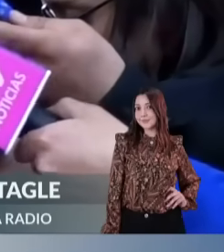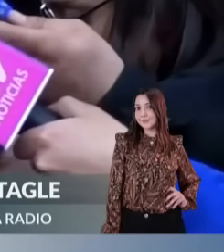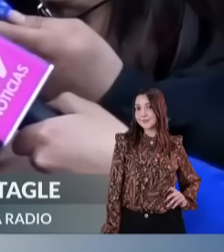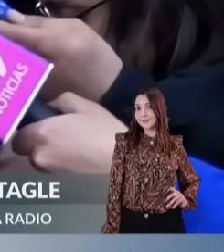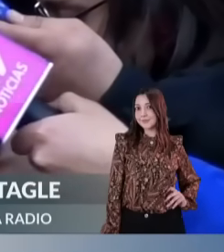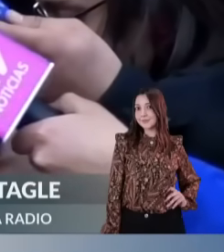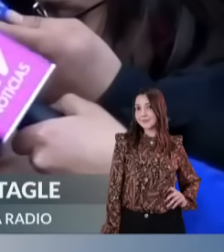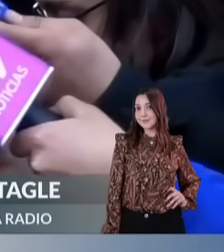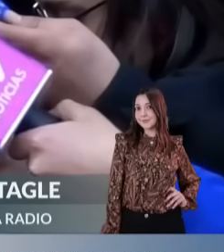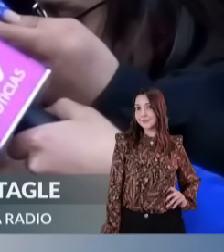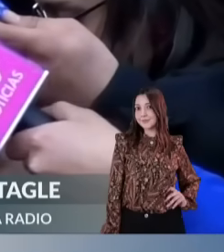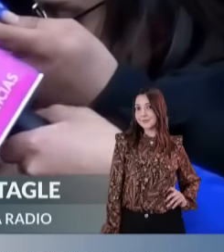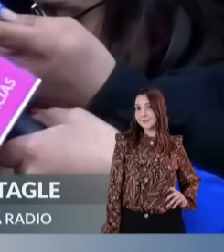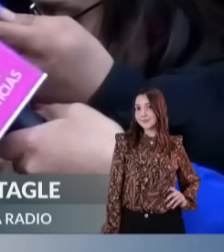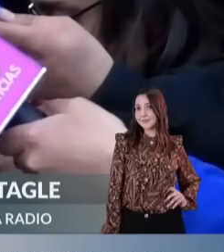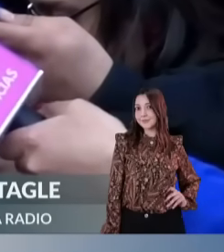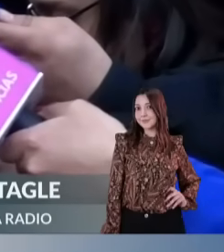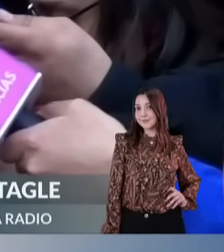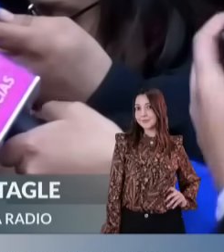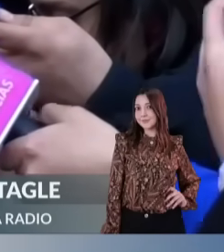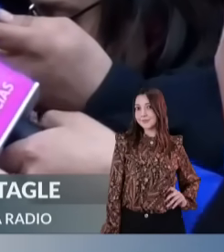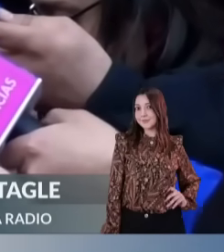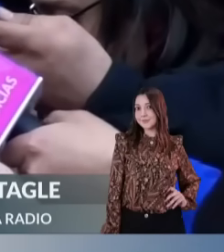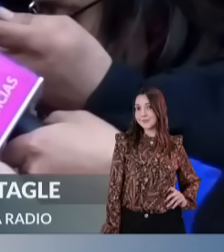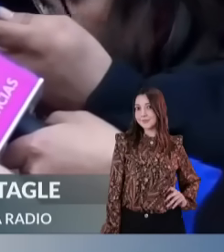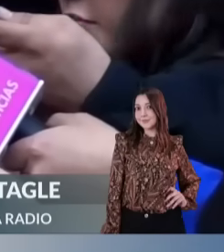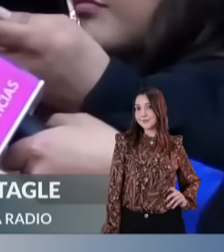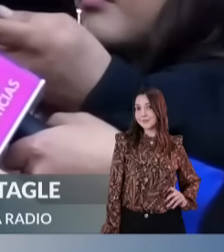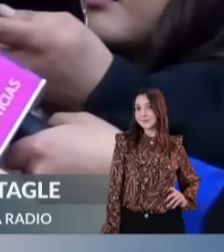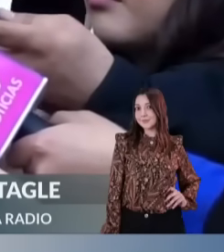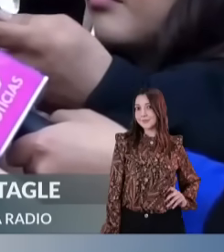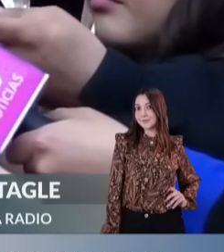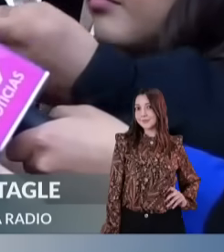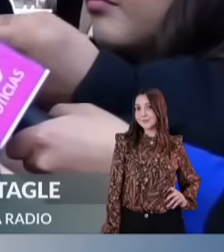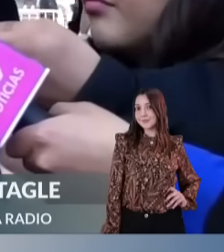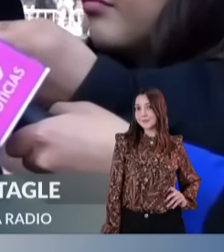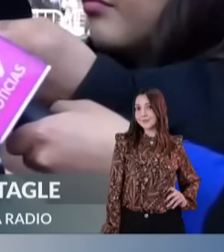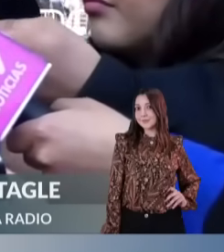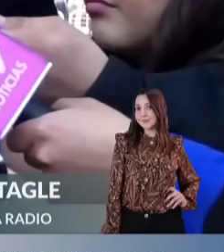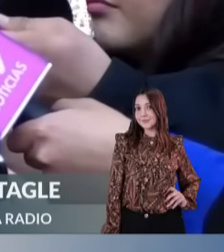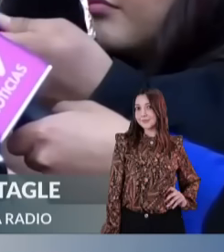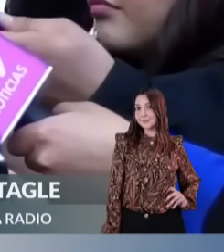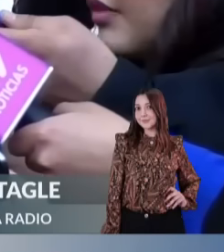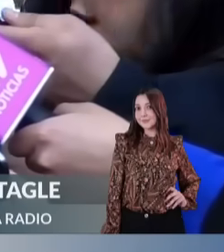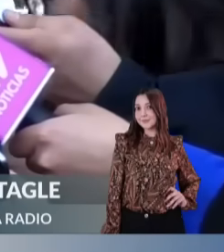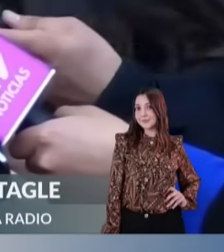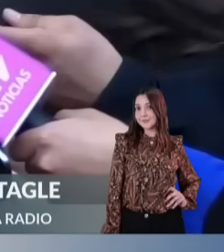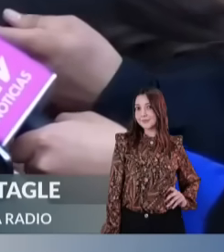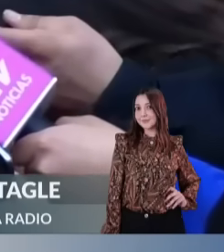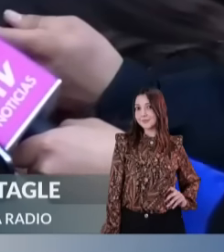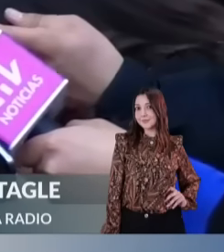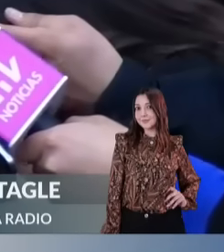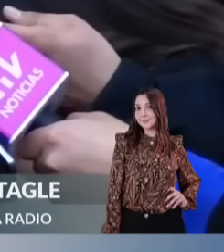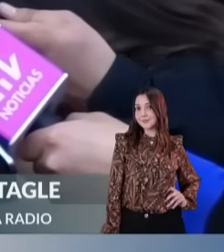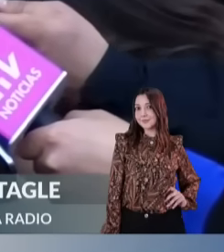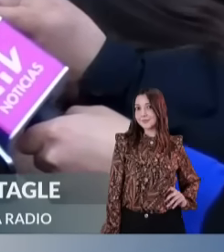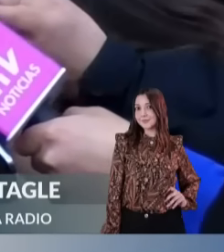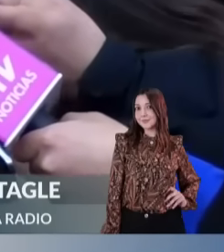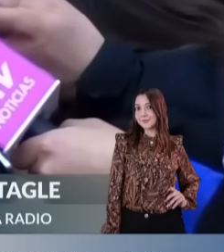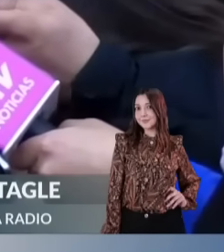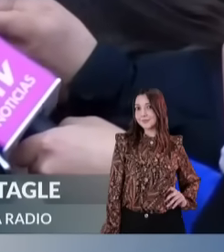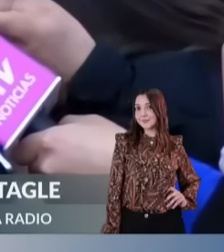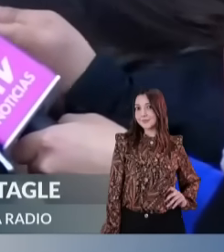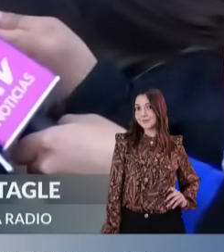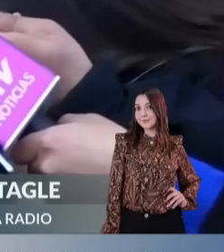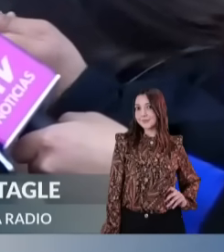capacitadas e informadas? Sí, pero no es razonable finalmente que esto se utilice para justificar irregularidades. Entonces, acá